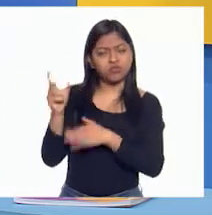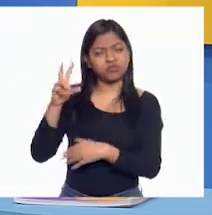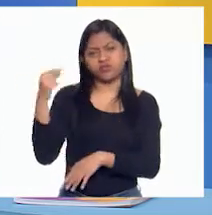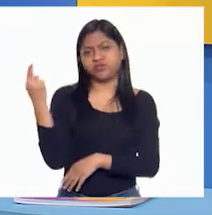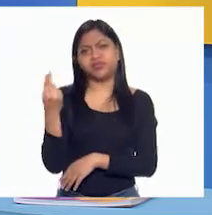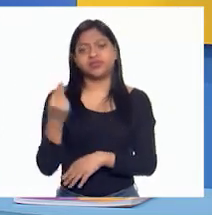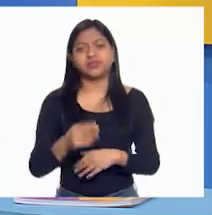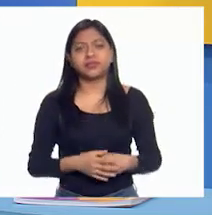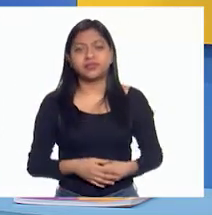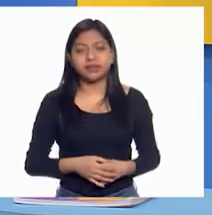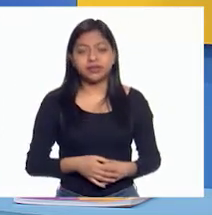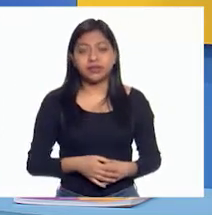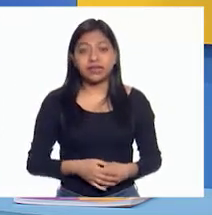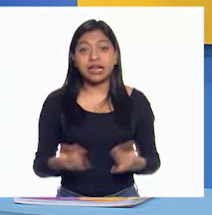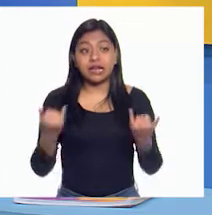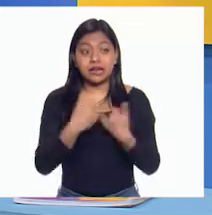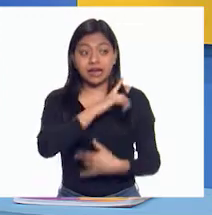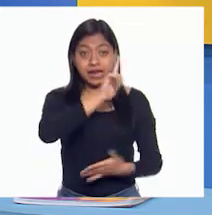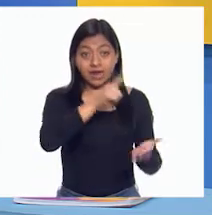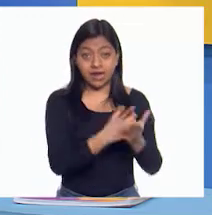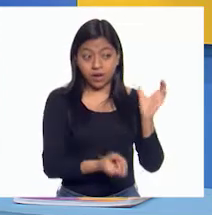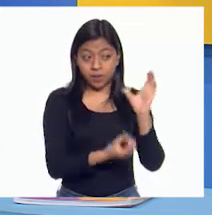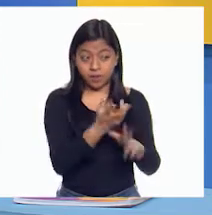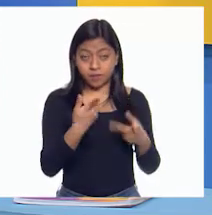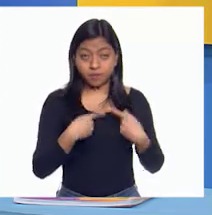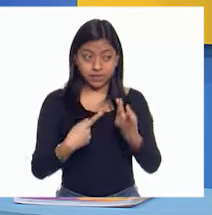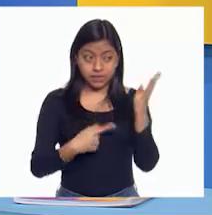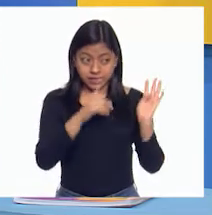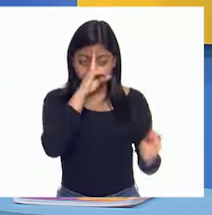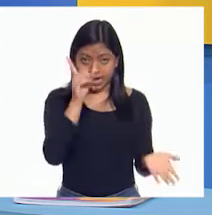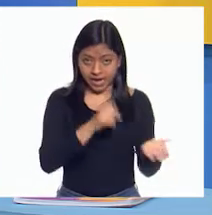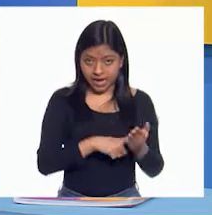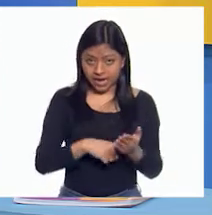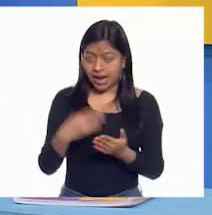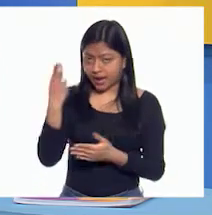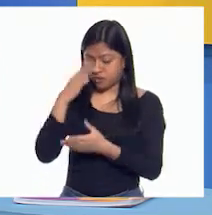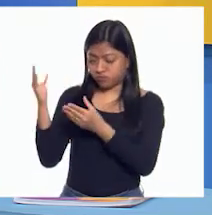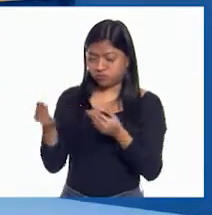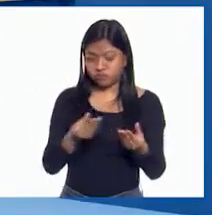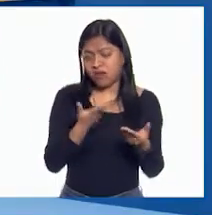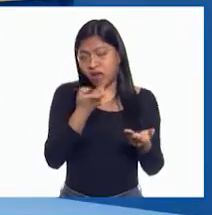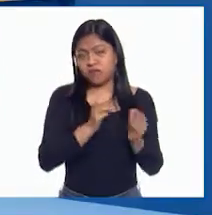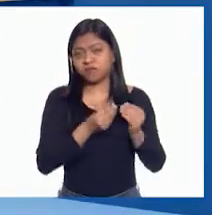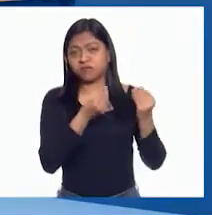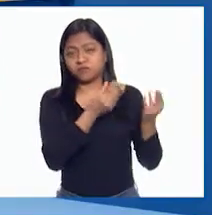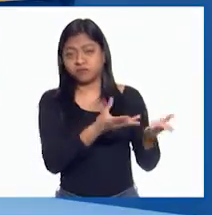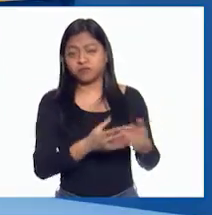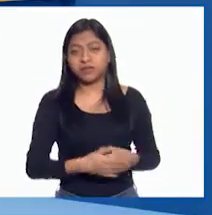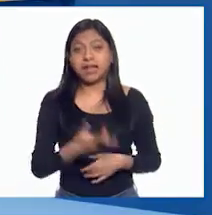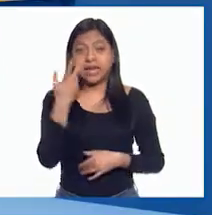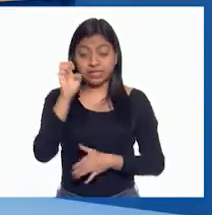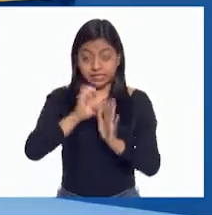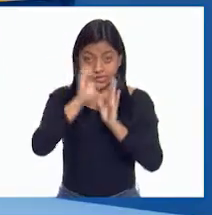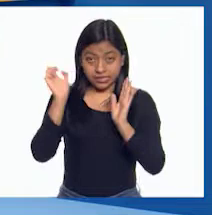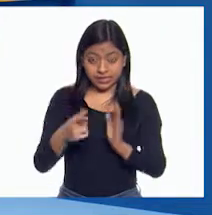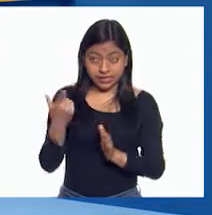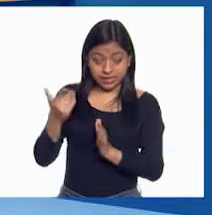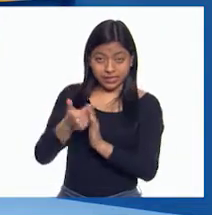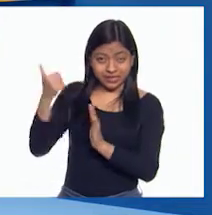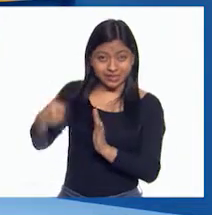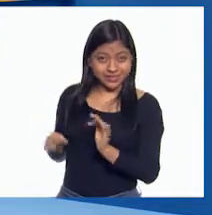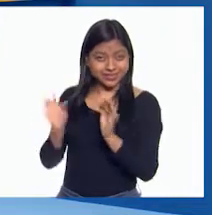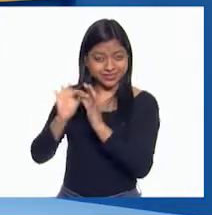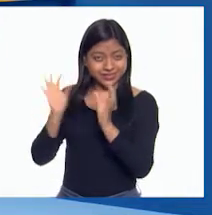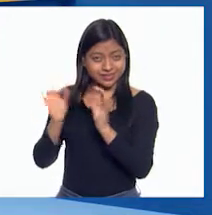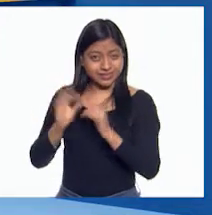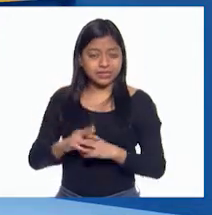monetarias. Los protestantes también tomaron a la Biblia como su escritura sagrada. Tomando como ejemplo esto que acabamos de hacer